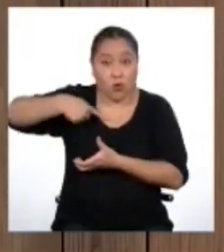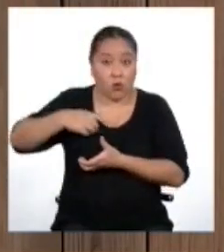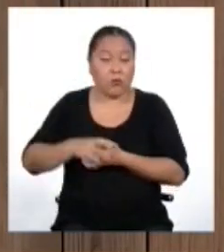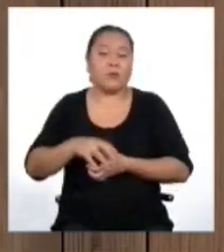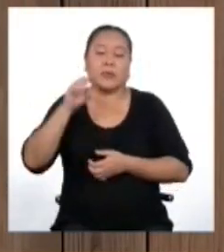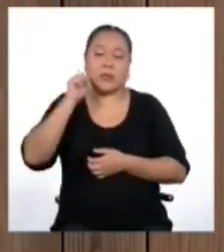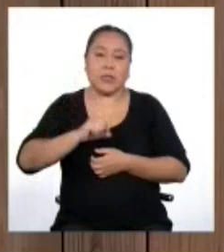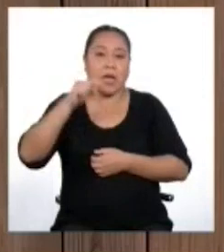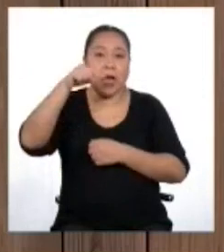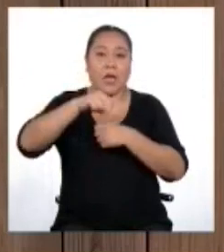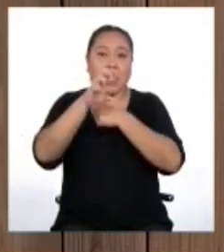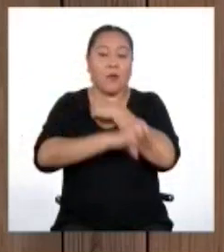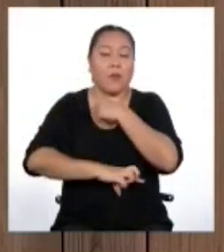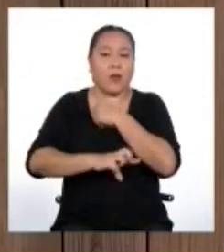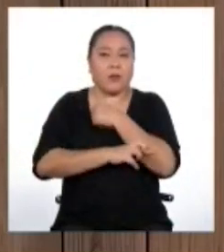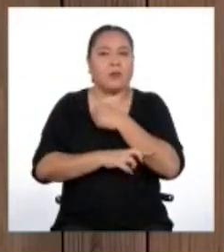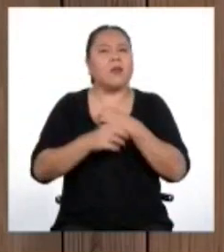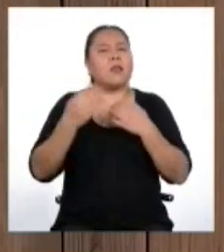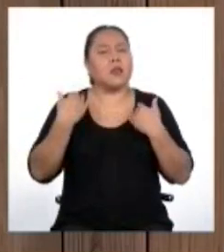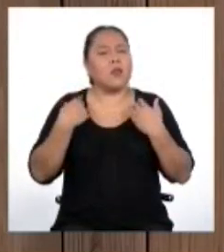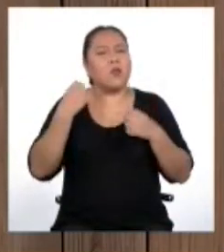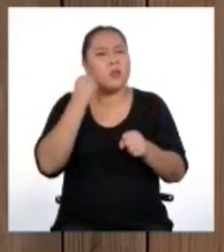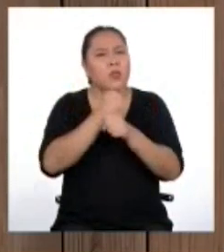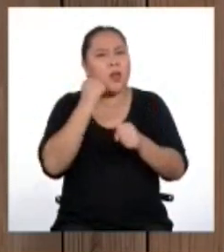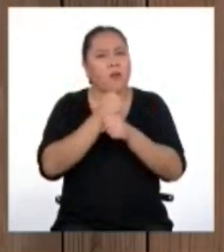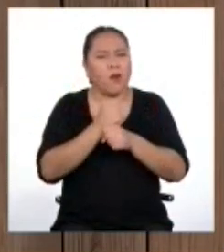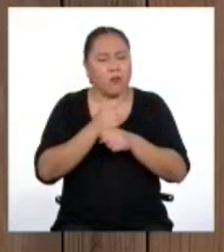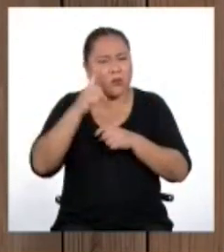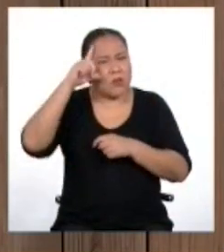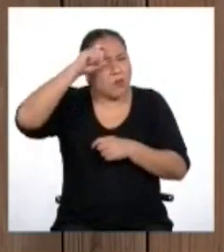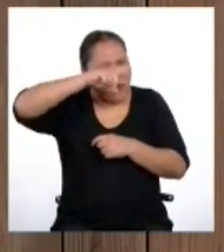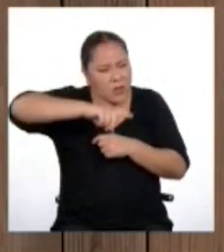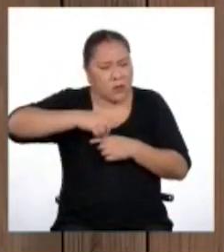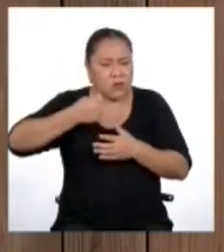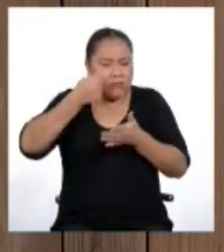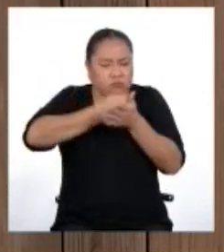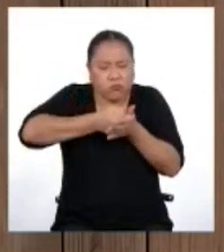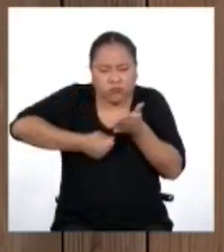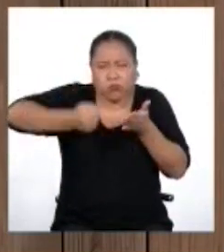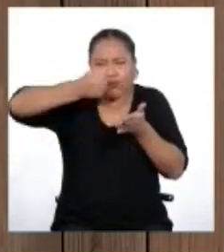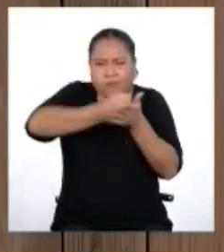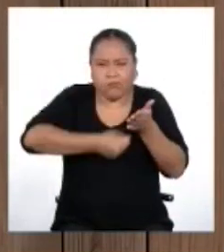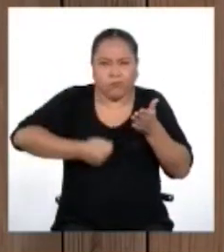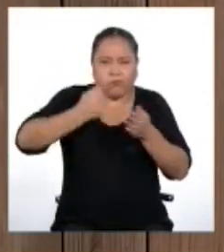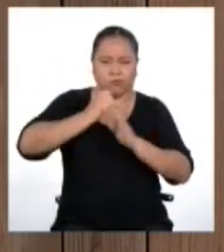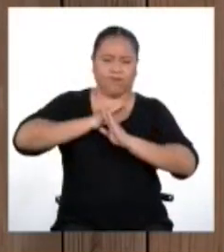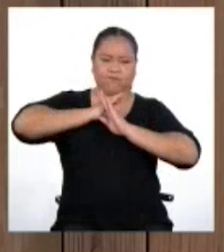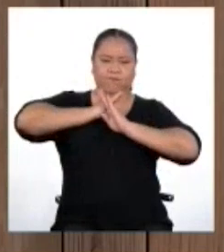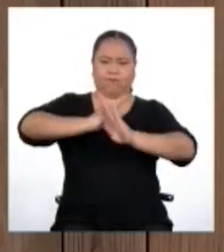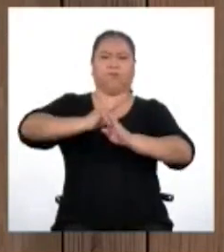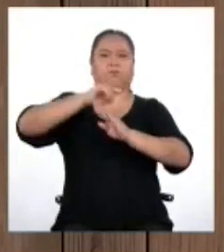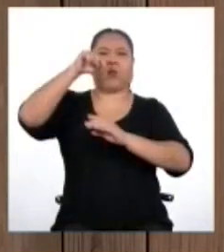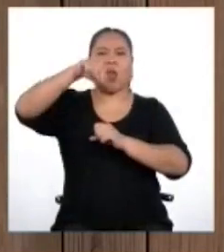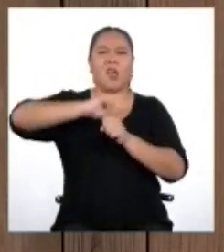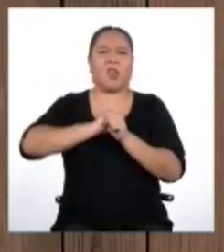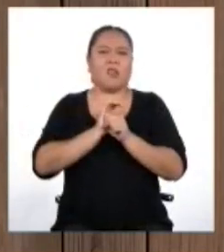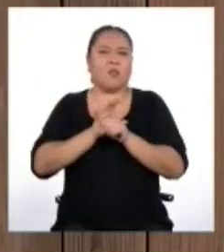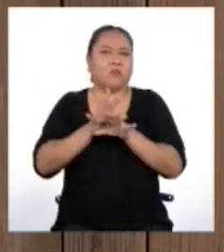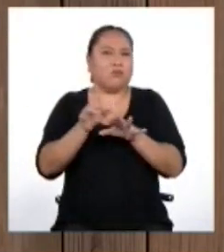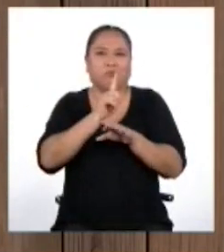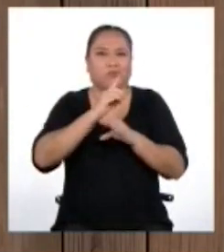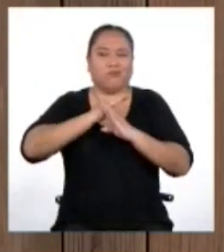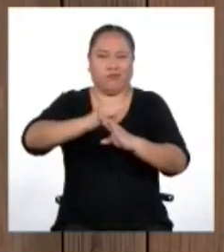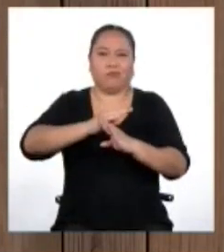nuestro país tiene una tarea ardua día a día para hacerle frente a esta pandemia, debemos cumplir con las